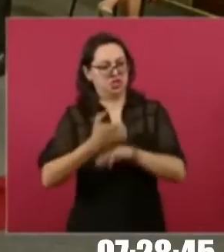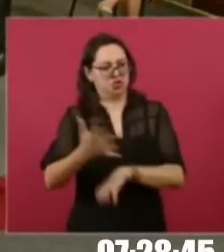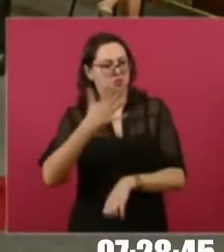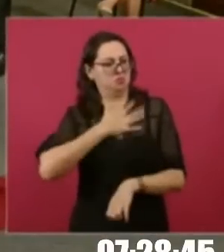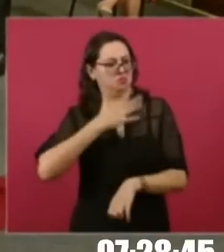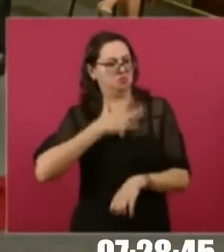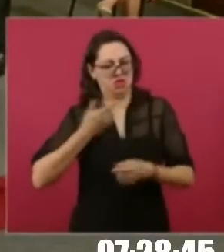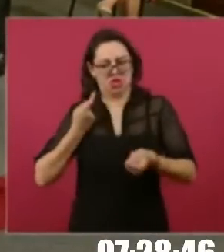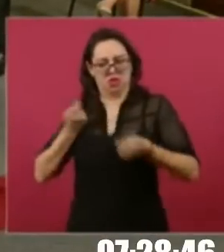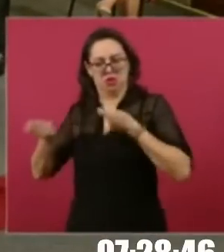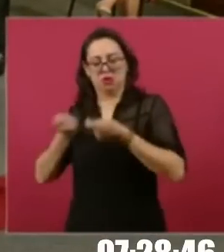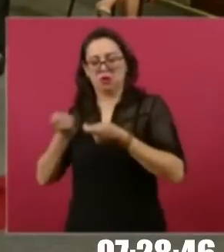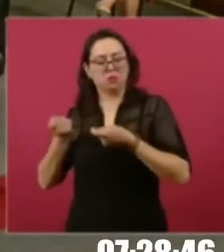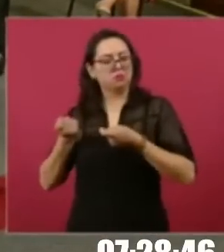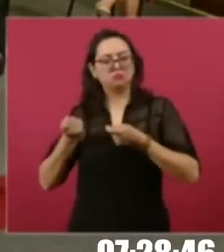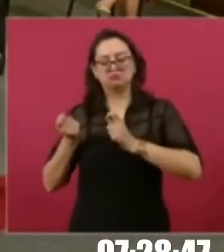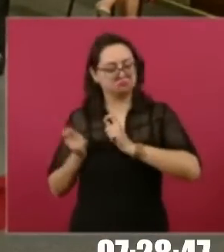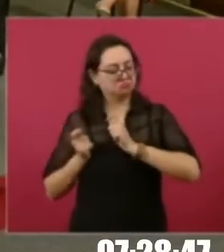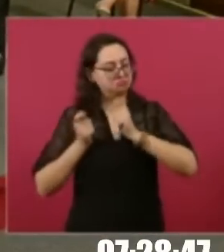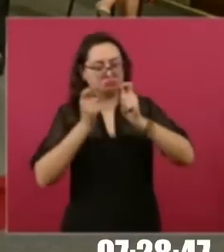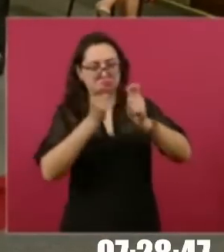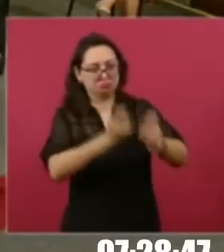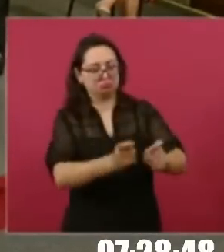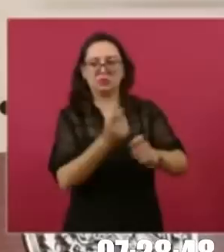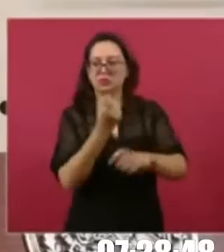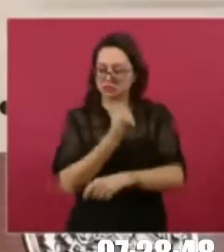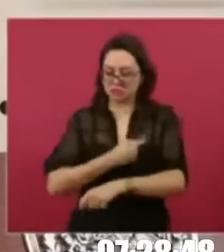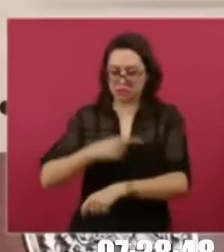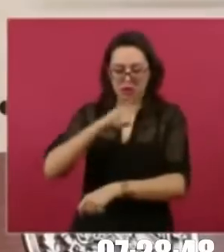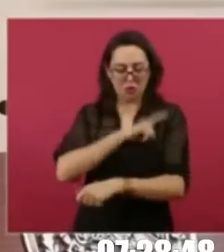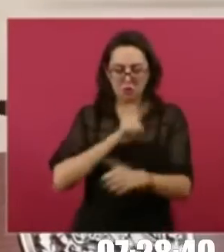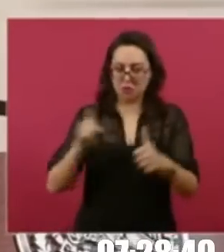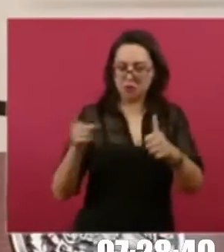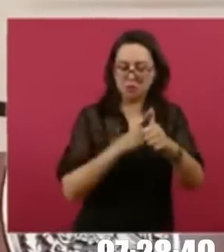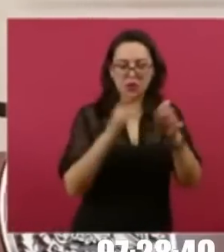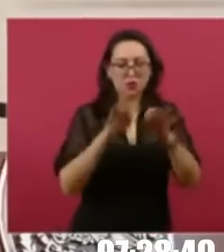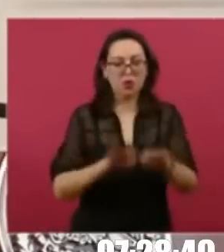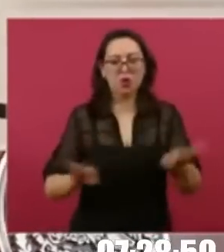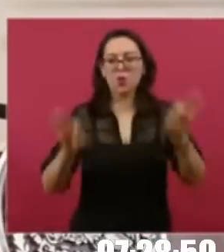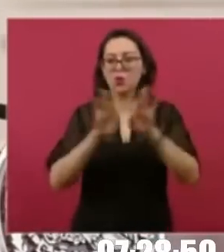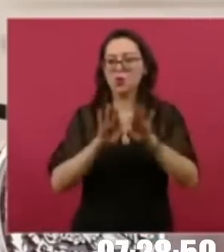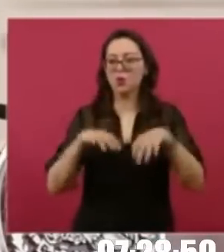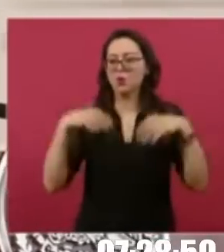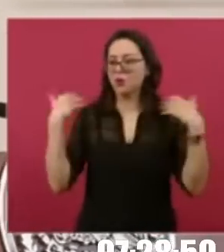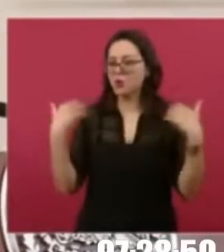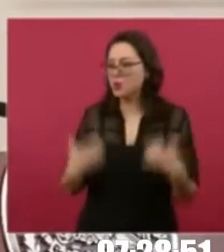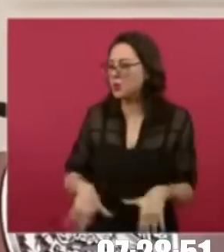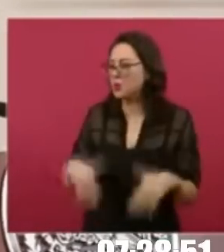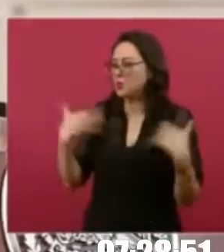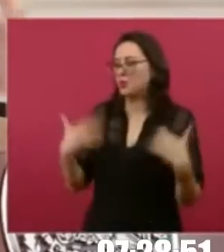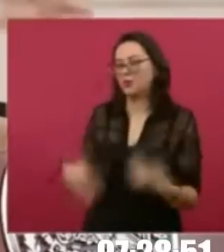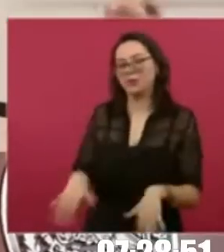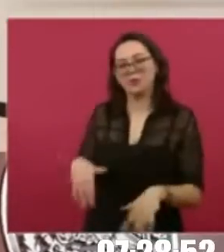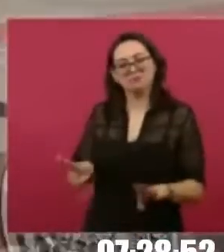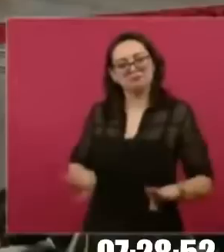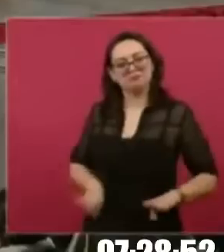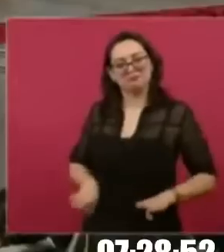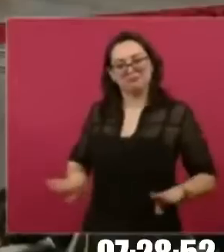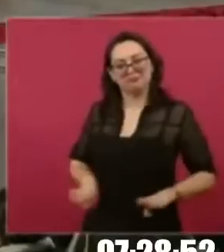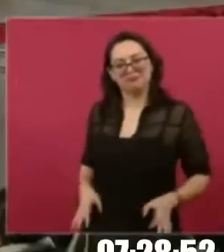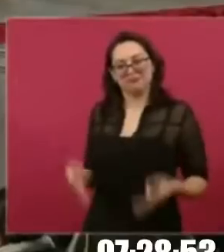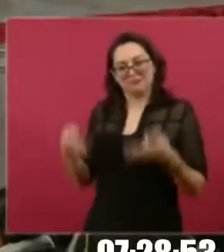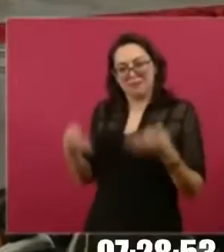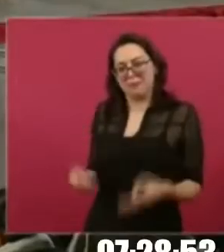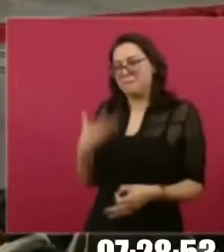de las personas como una prioridad desde luego que nunca es fácil dejar ir Nunca es fácil una